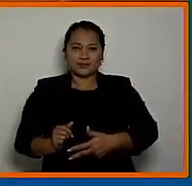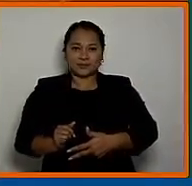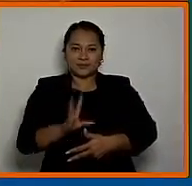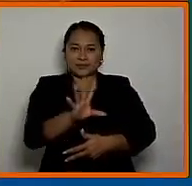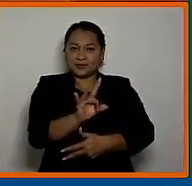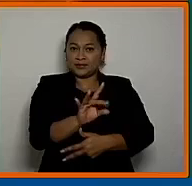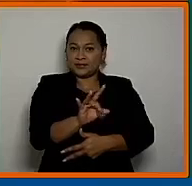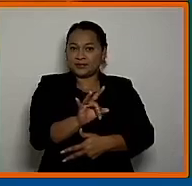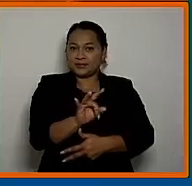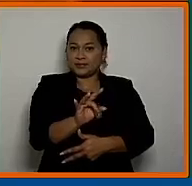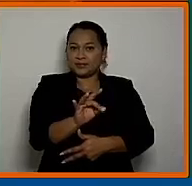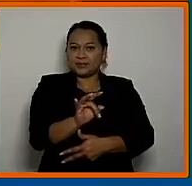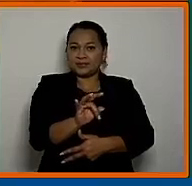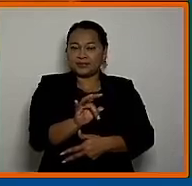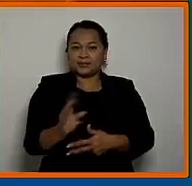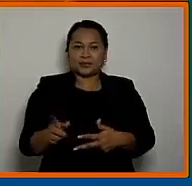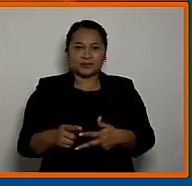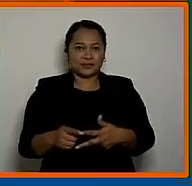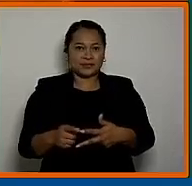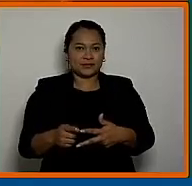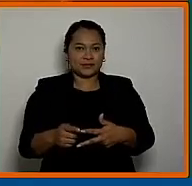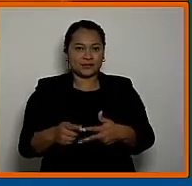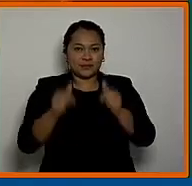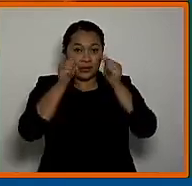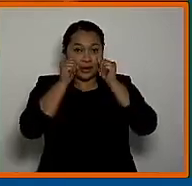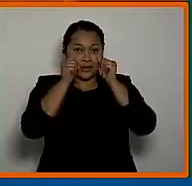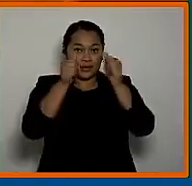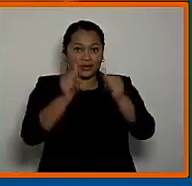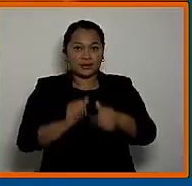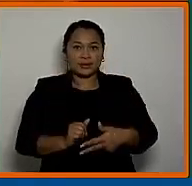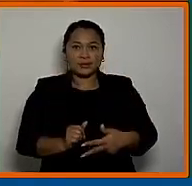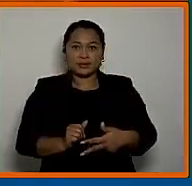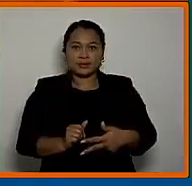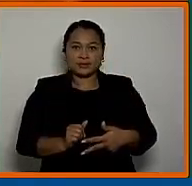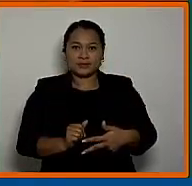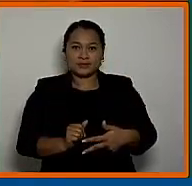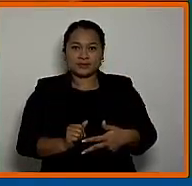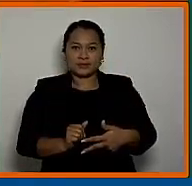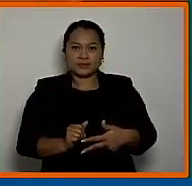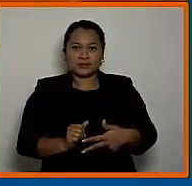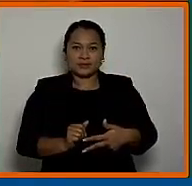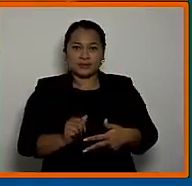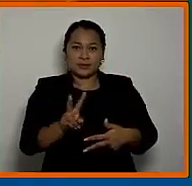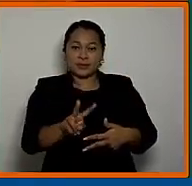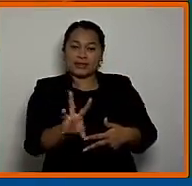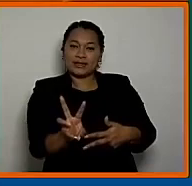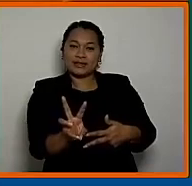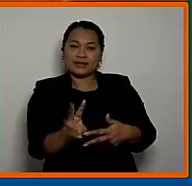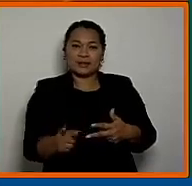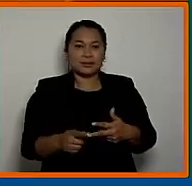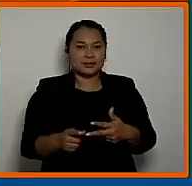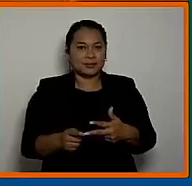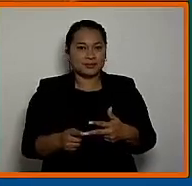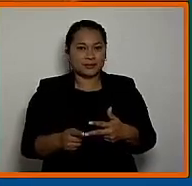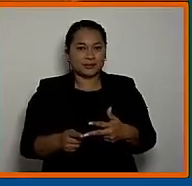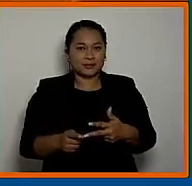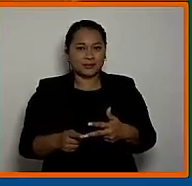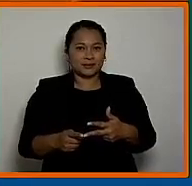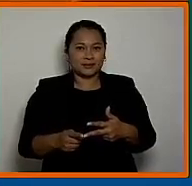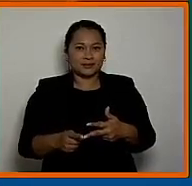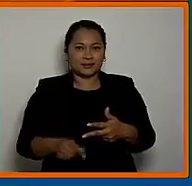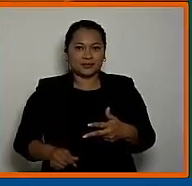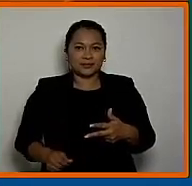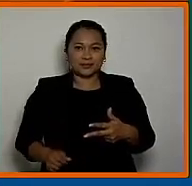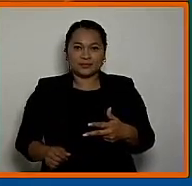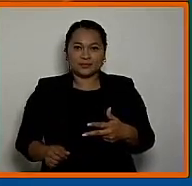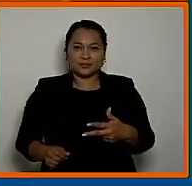18. Segundo número ganador, atentos, este es el 26. Tercer y decisivo número ganador